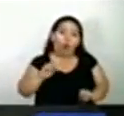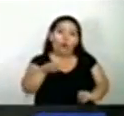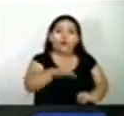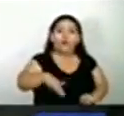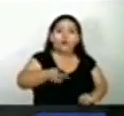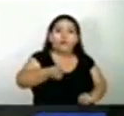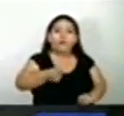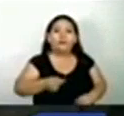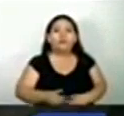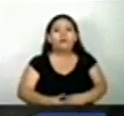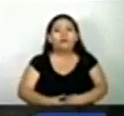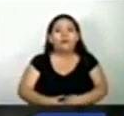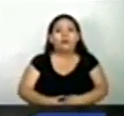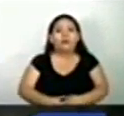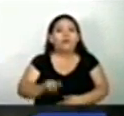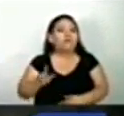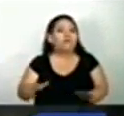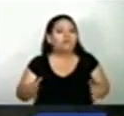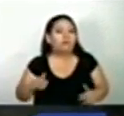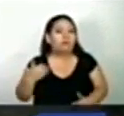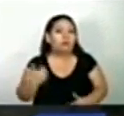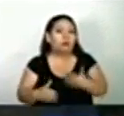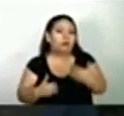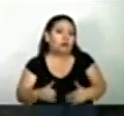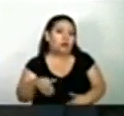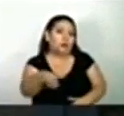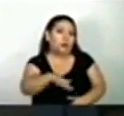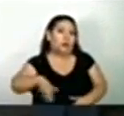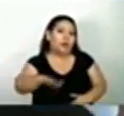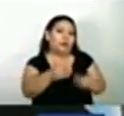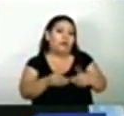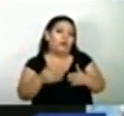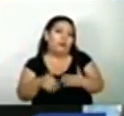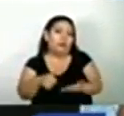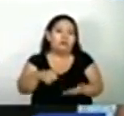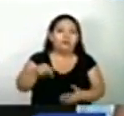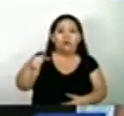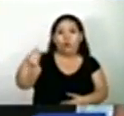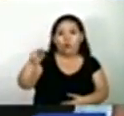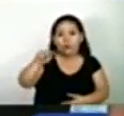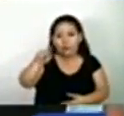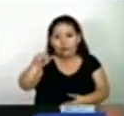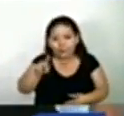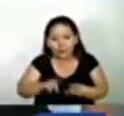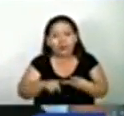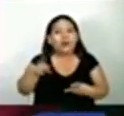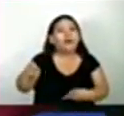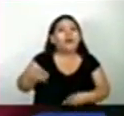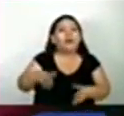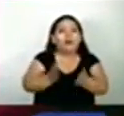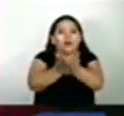policiales este procedimiento se realizó en distintos puntos de los municipios de wasapa la unión y San Salvador este